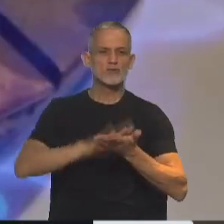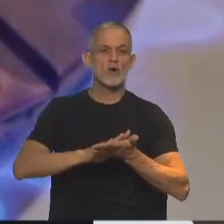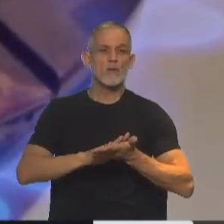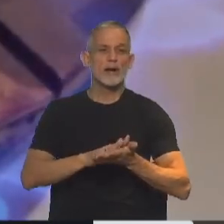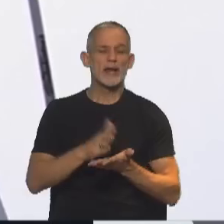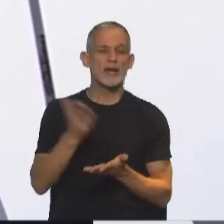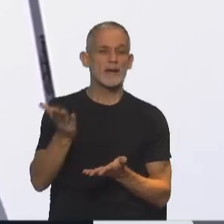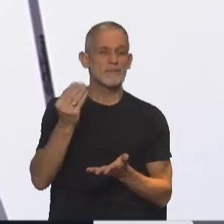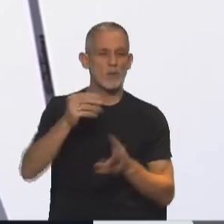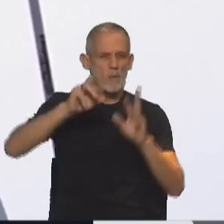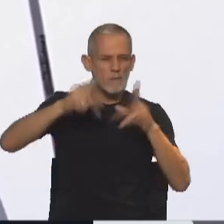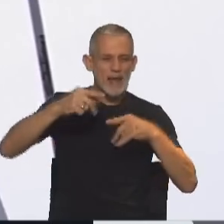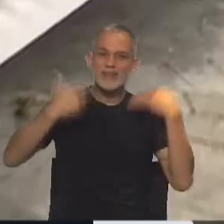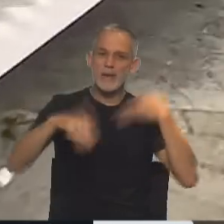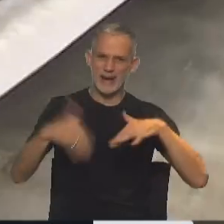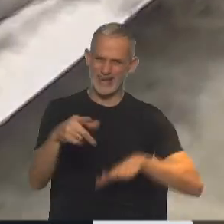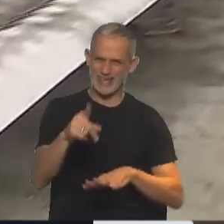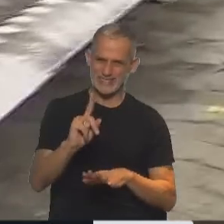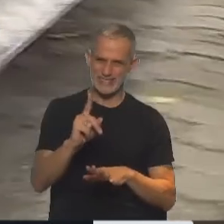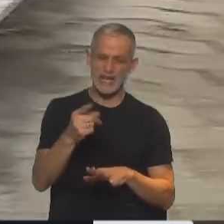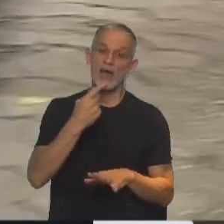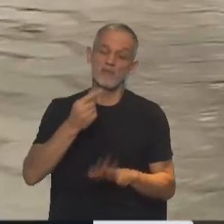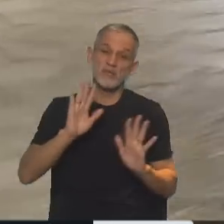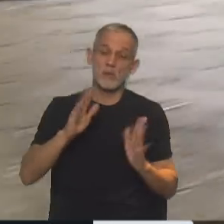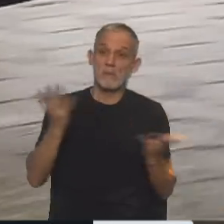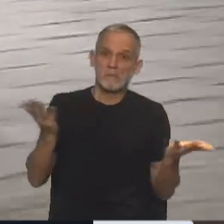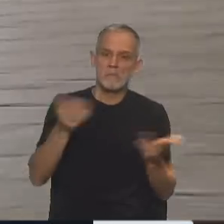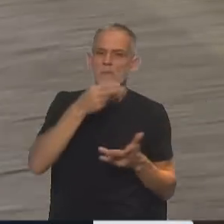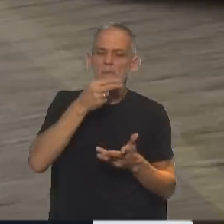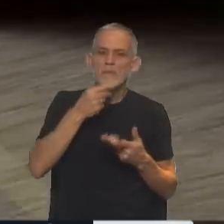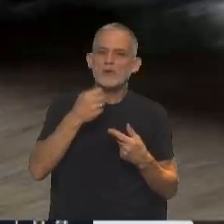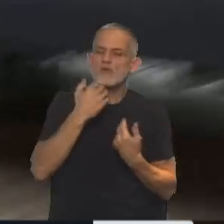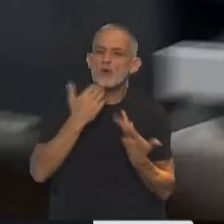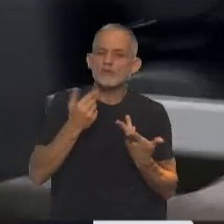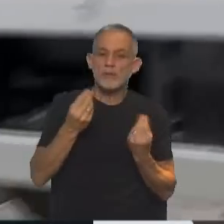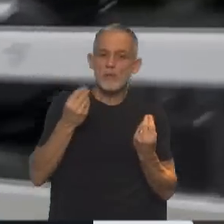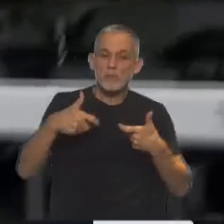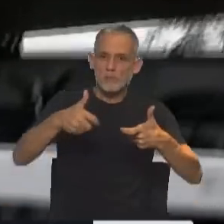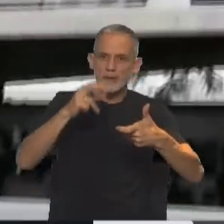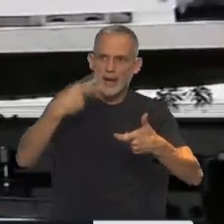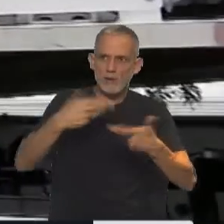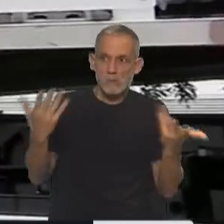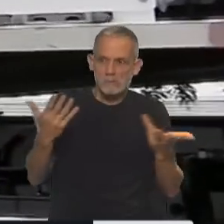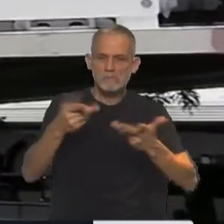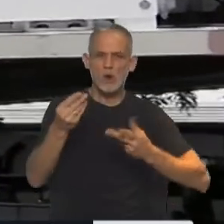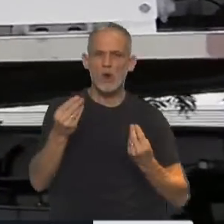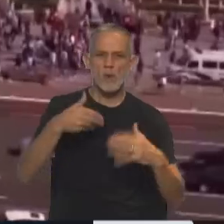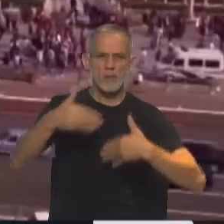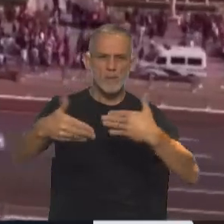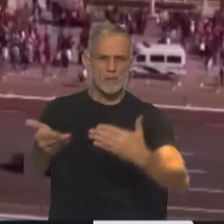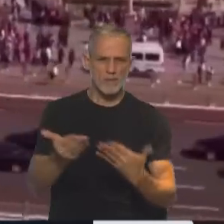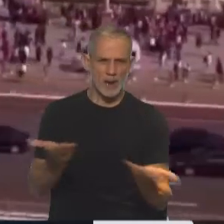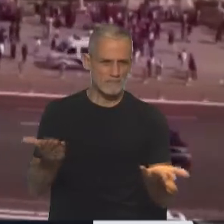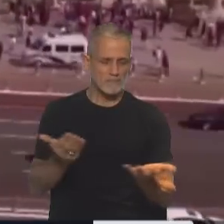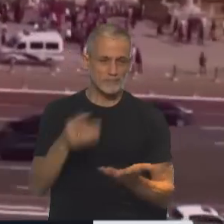un plan de emergencia escenario de emergencia dice dado que nadie sabe exactamente qué tan dramático será el desarrollo de la